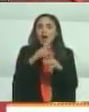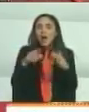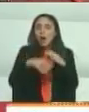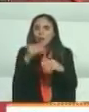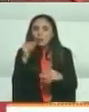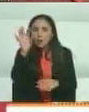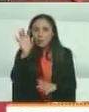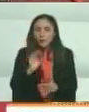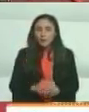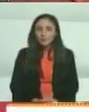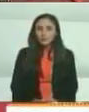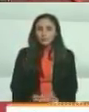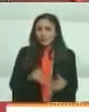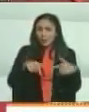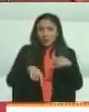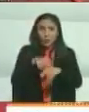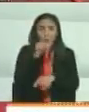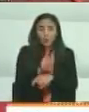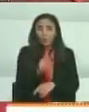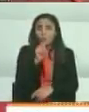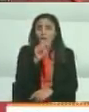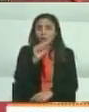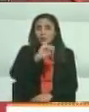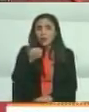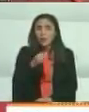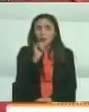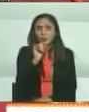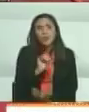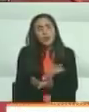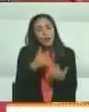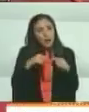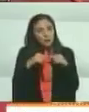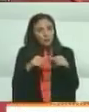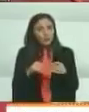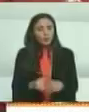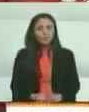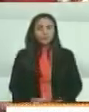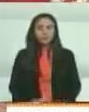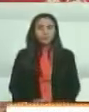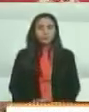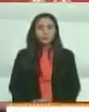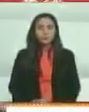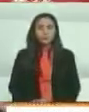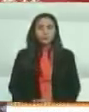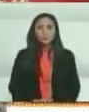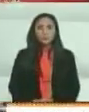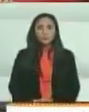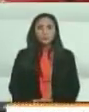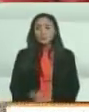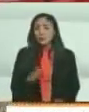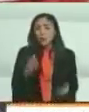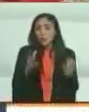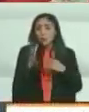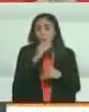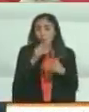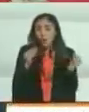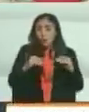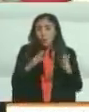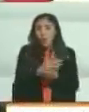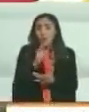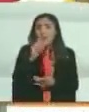TCJ, aquí un solo TCJ que dirige el doctor Michael Moreno. No hay más. Los demás son unos forajidos, unos pillos que andan por fuera.